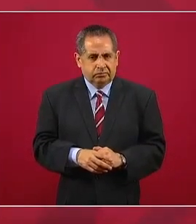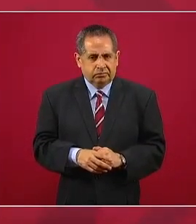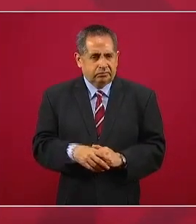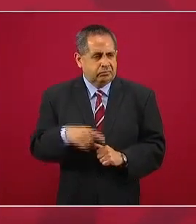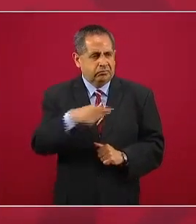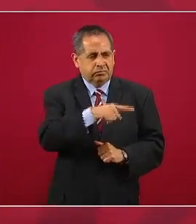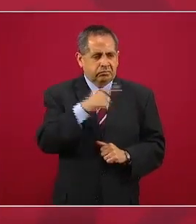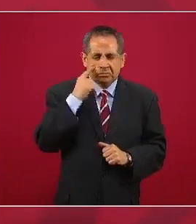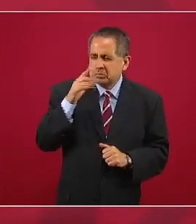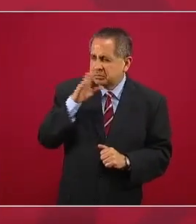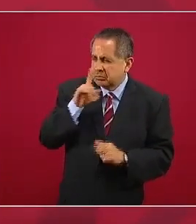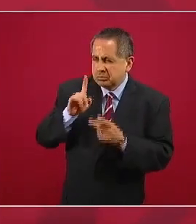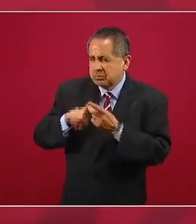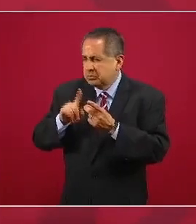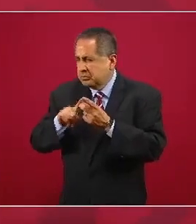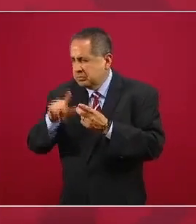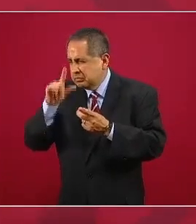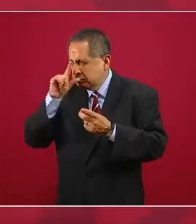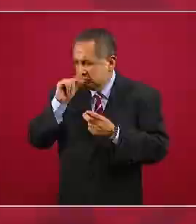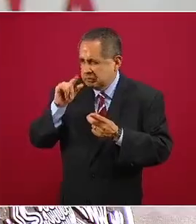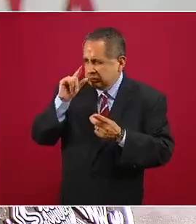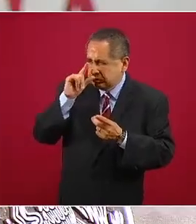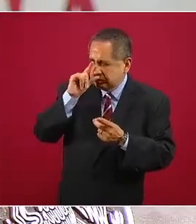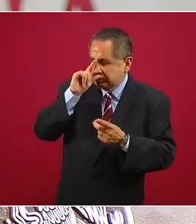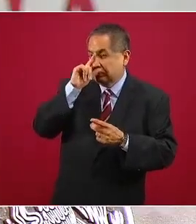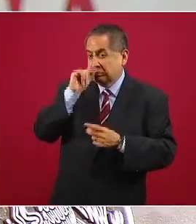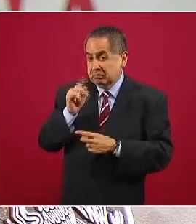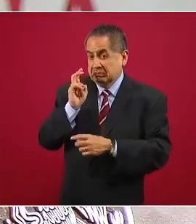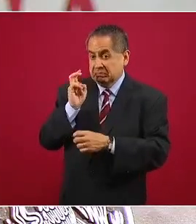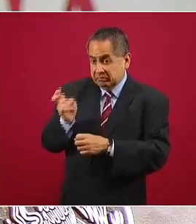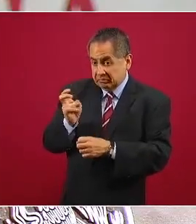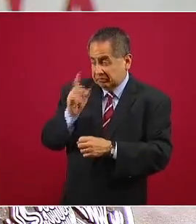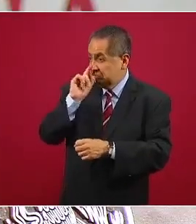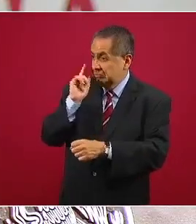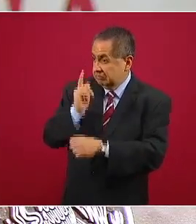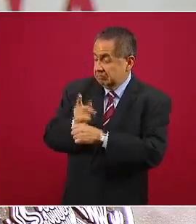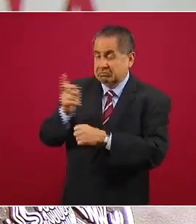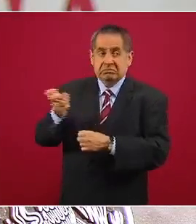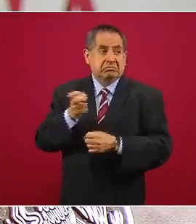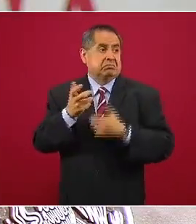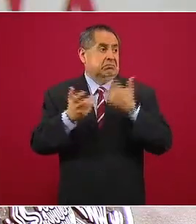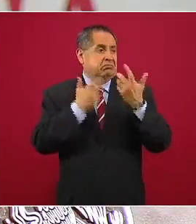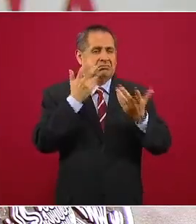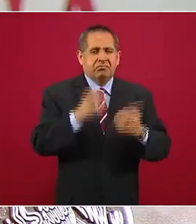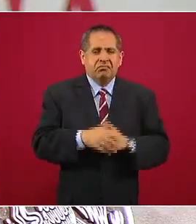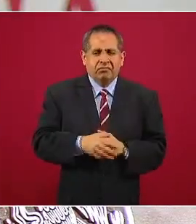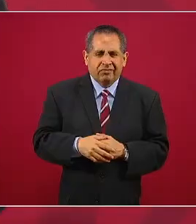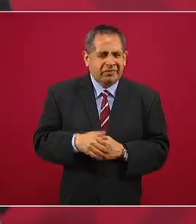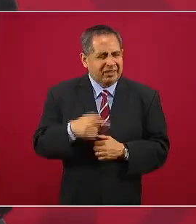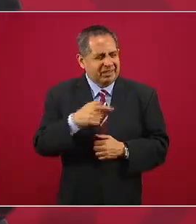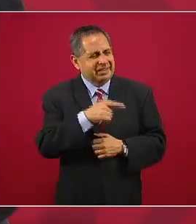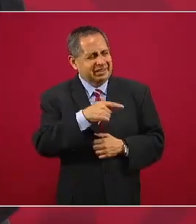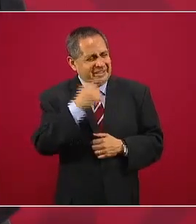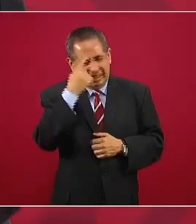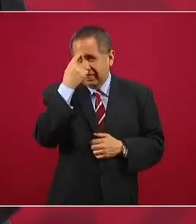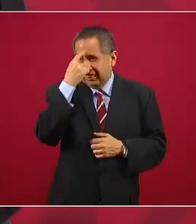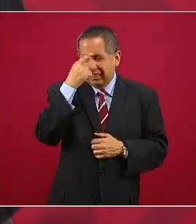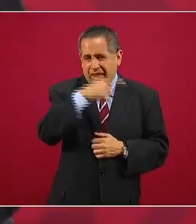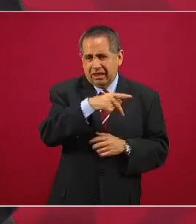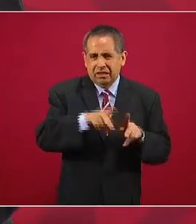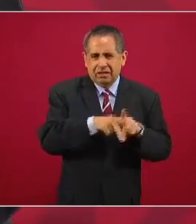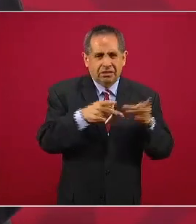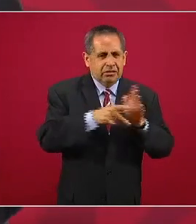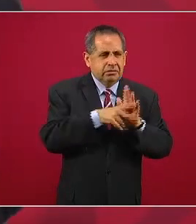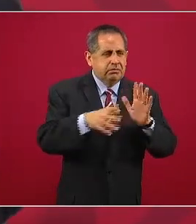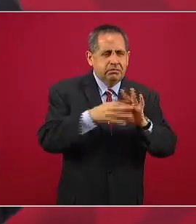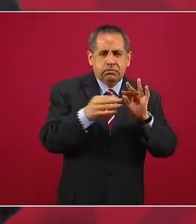el defecto y se dirá. Pues esa es la función de la prensa. Desde